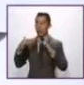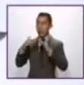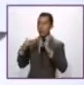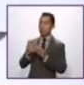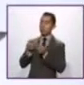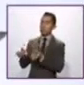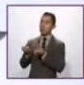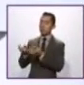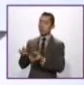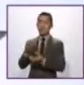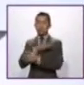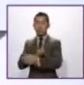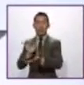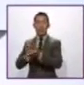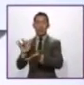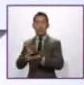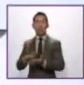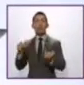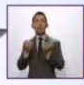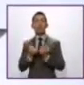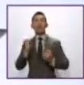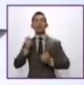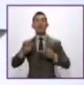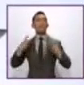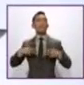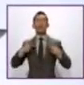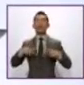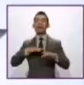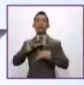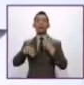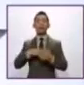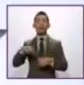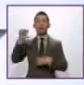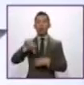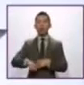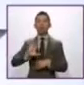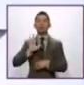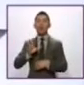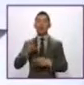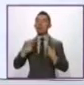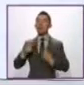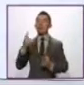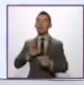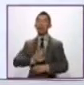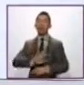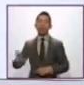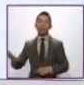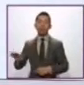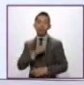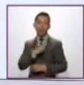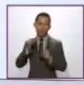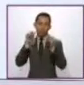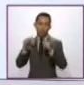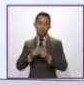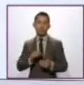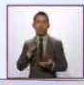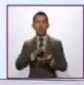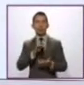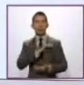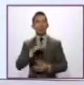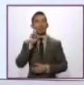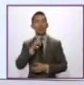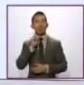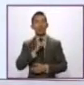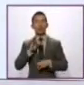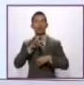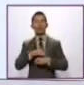familias y, por supuesto, también a todas las personas que hoy han sido puestas a un lado. Gracias, candidata. Toca el turno a